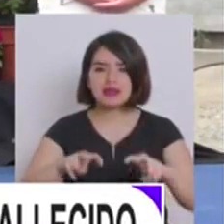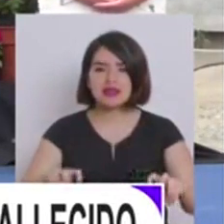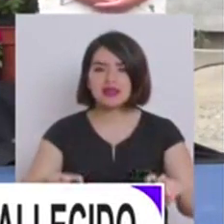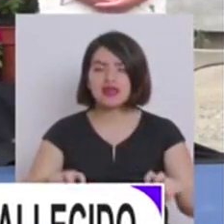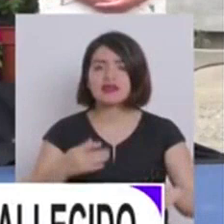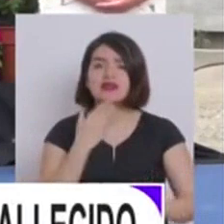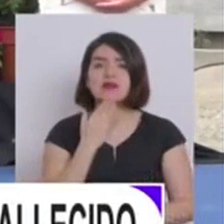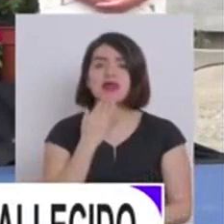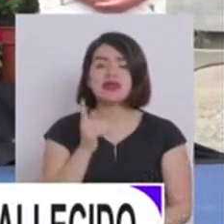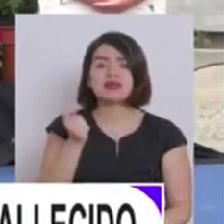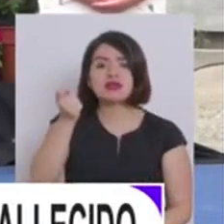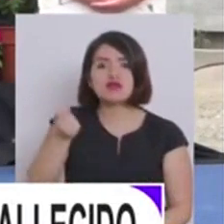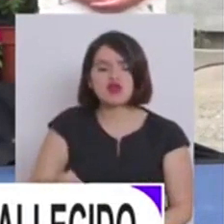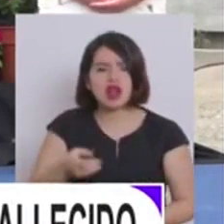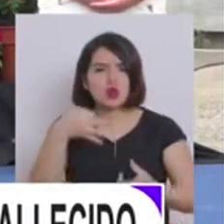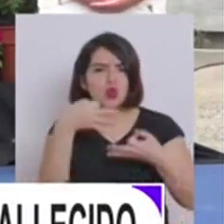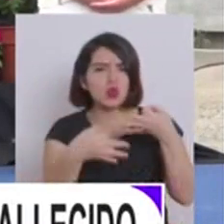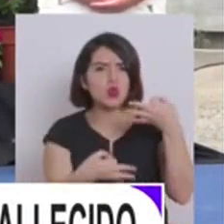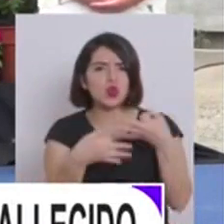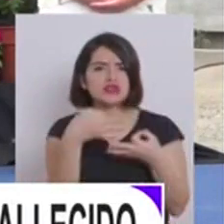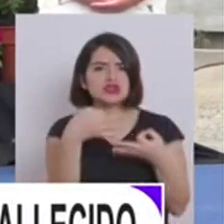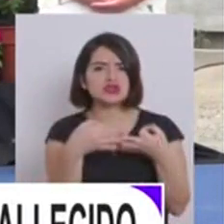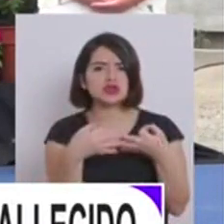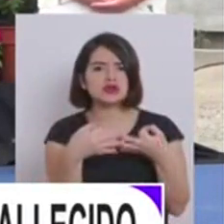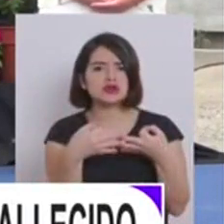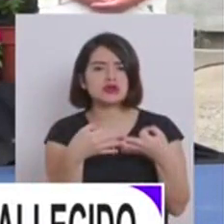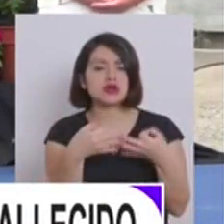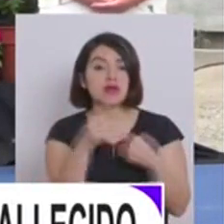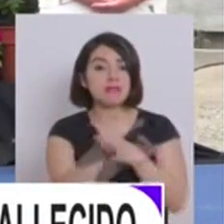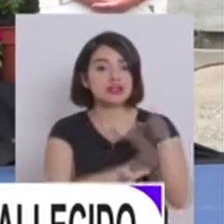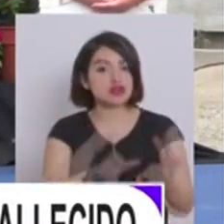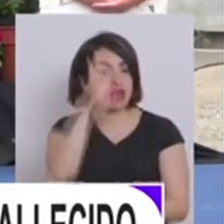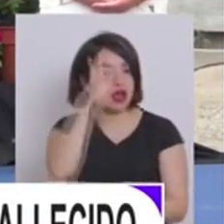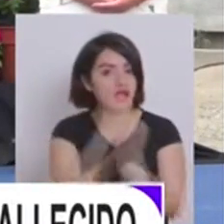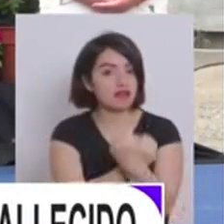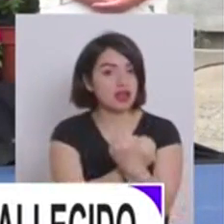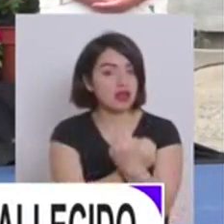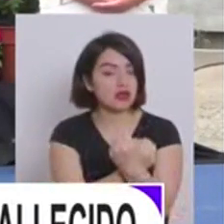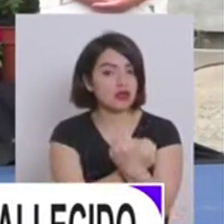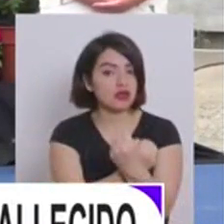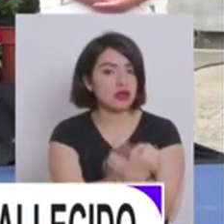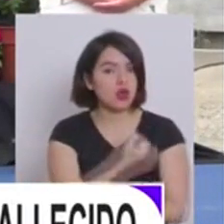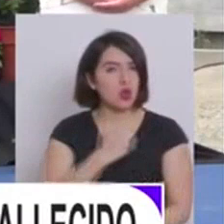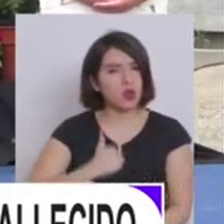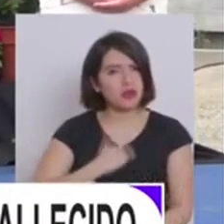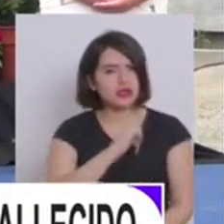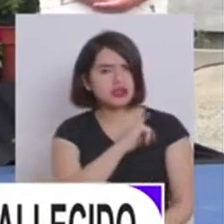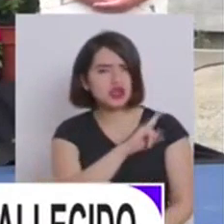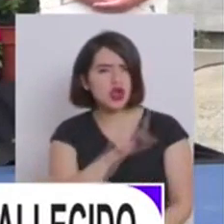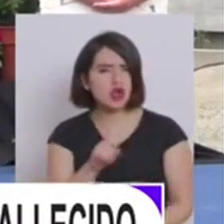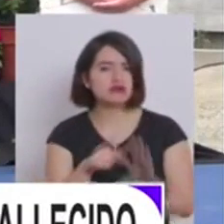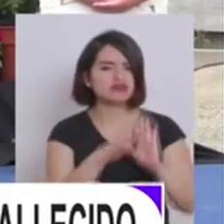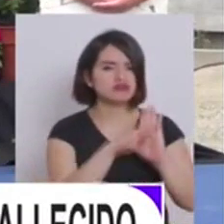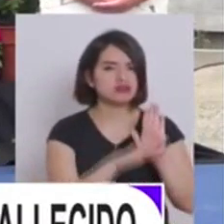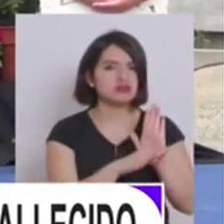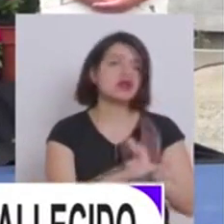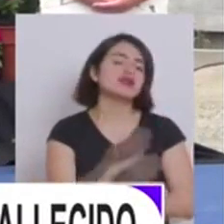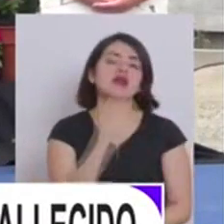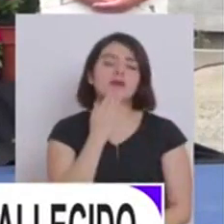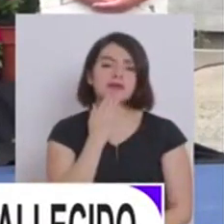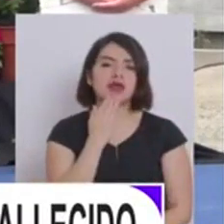los tribunales juzguen el comportamiento de los policías, si se cumplieron o no se cumplieron los protocolos, también